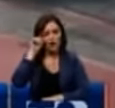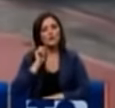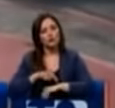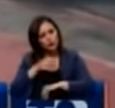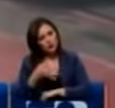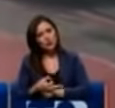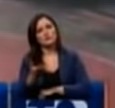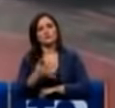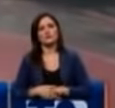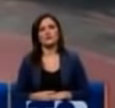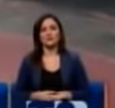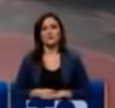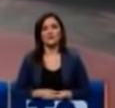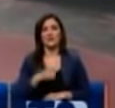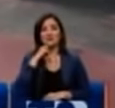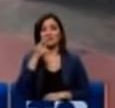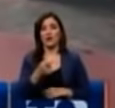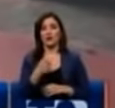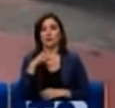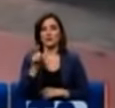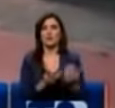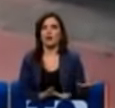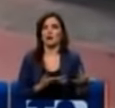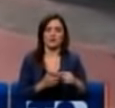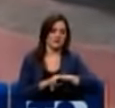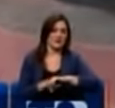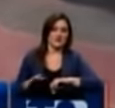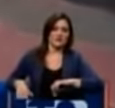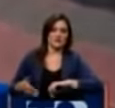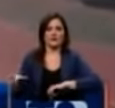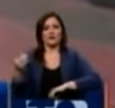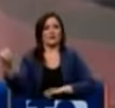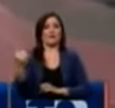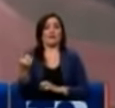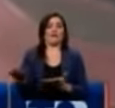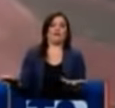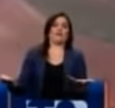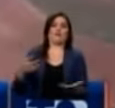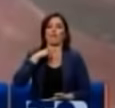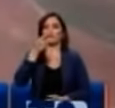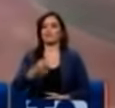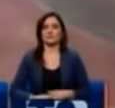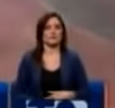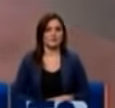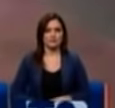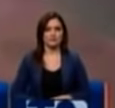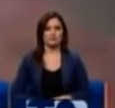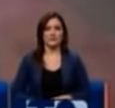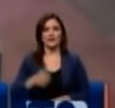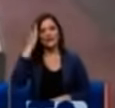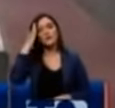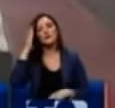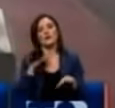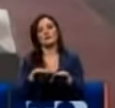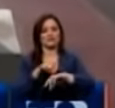bien puntuales, ¿ah? Porque no hay cosa más fea que te dejen esperando. Así es, hay que aprender a... Con ya conocemos normas, ¿no? Los trancones, ya